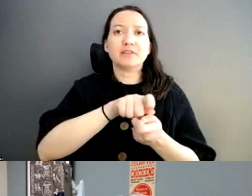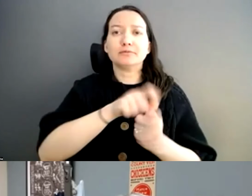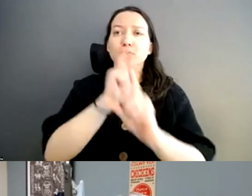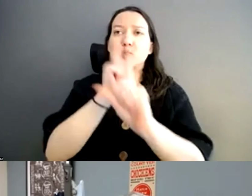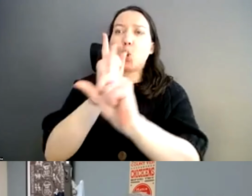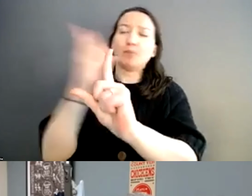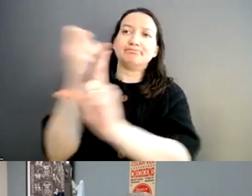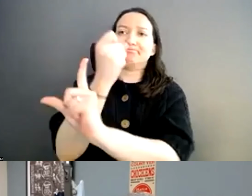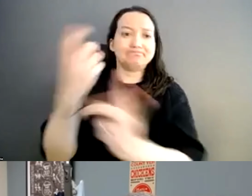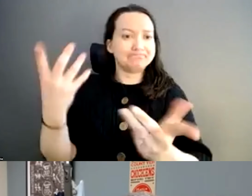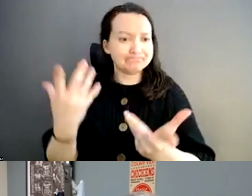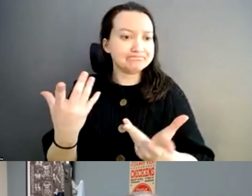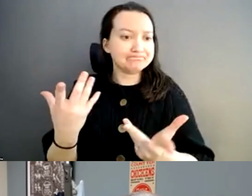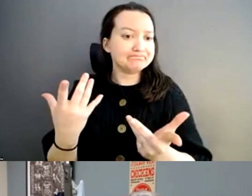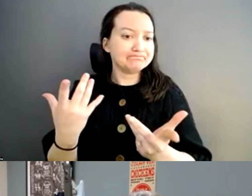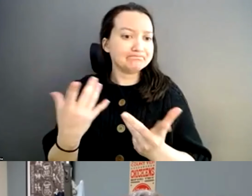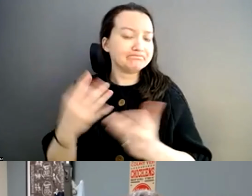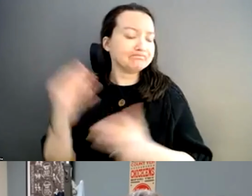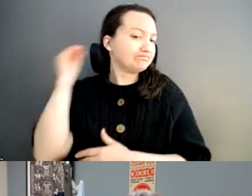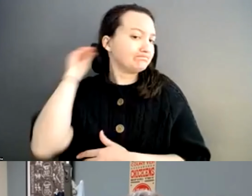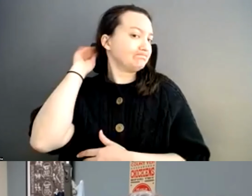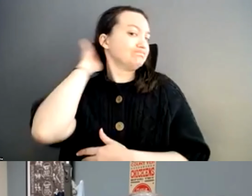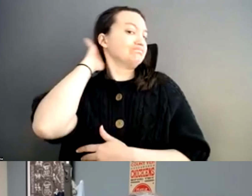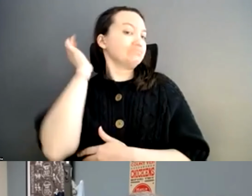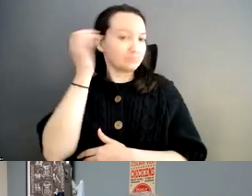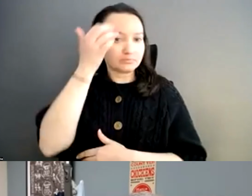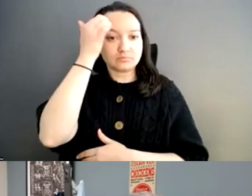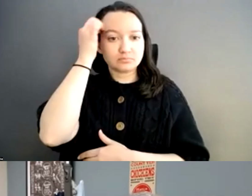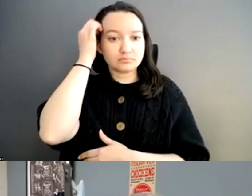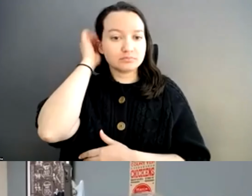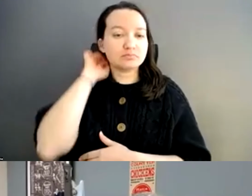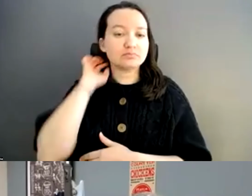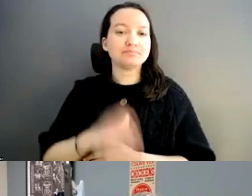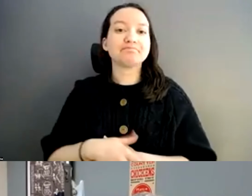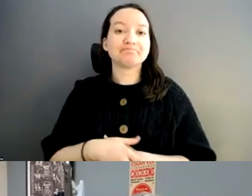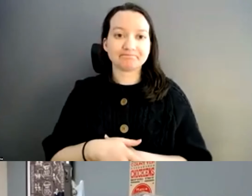basándose en los entregables, ese tipo de cosas, para mantener eso en mente.